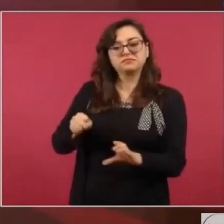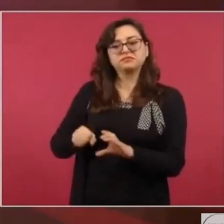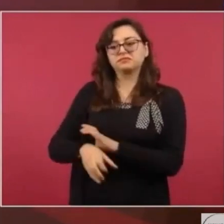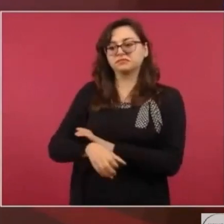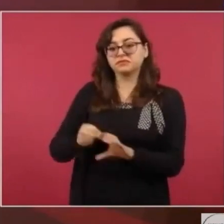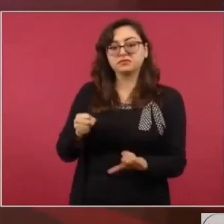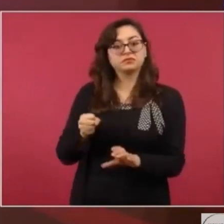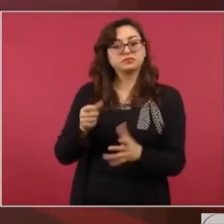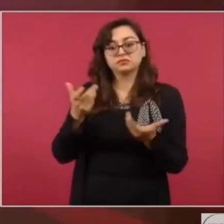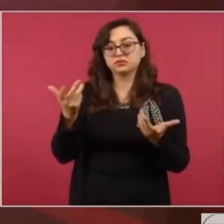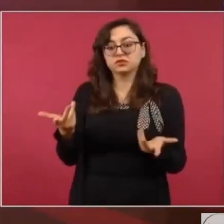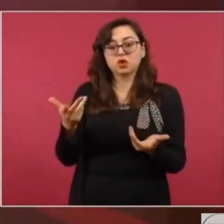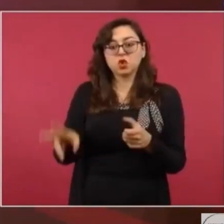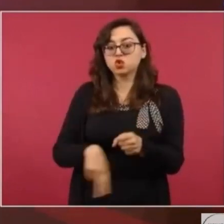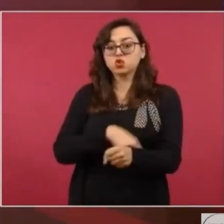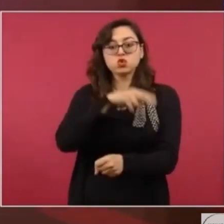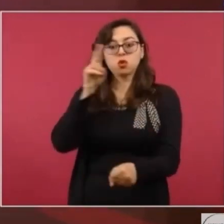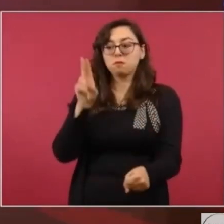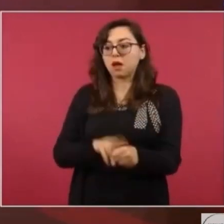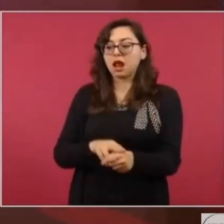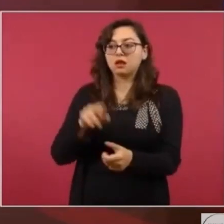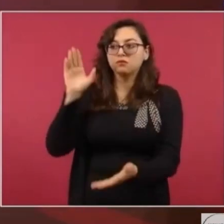potencia natural,